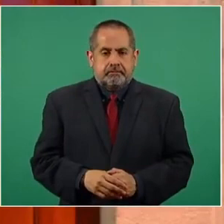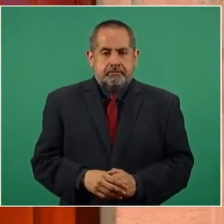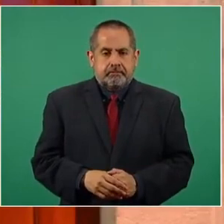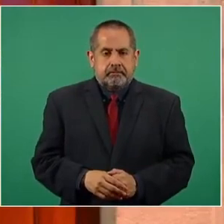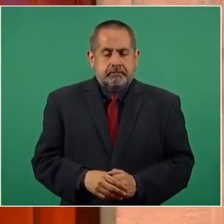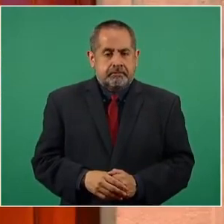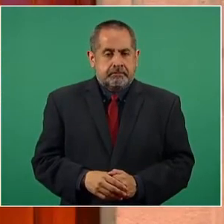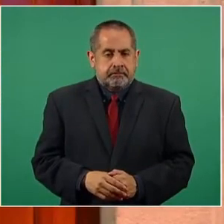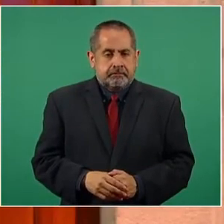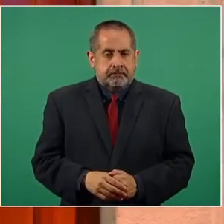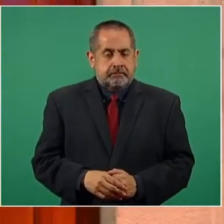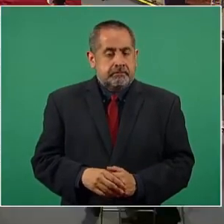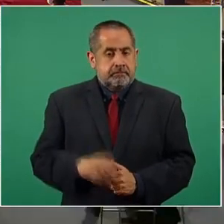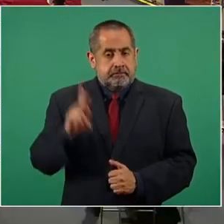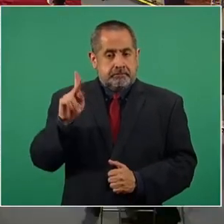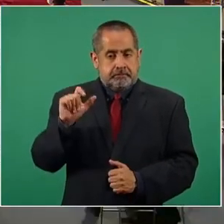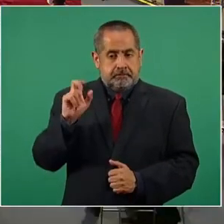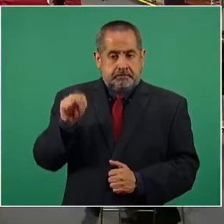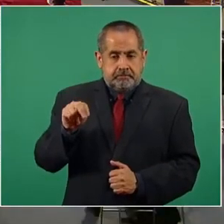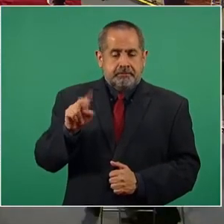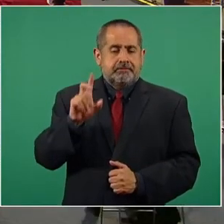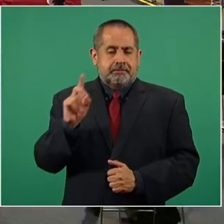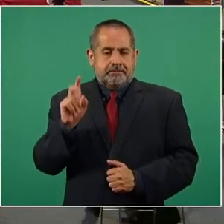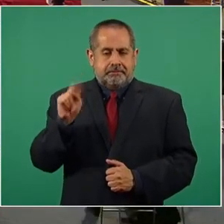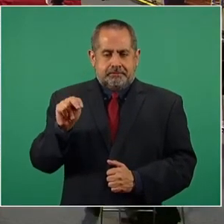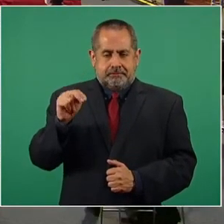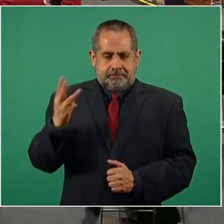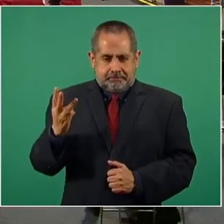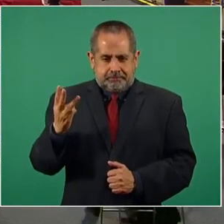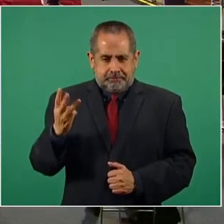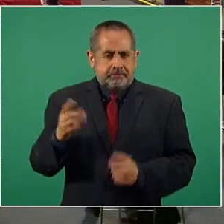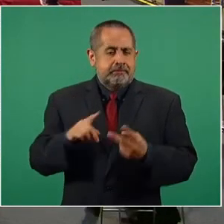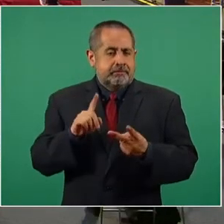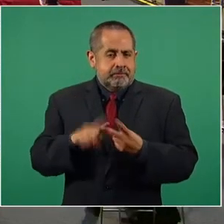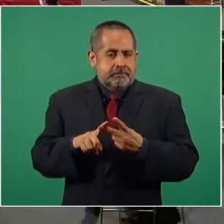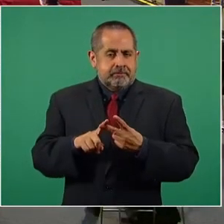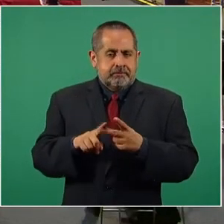En lo que se refiere al Plan Marina DN3, y el plan de la